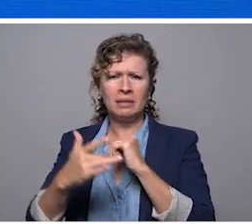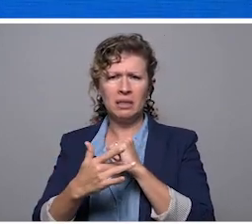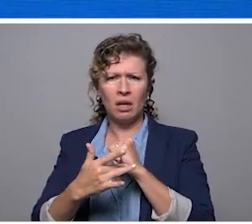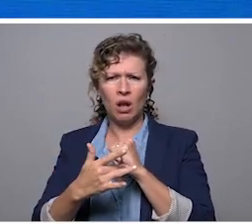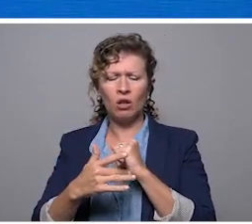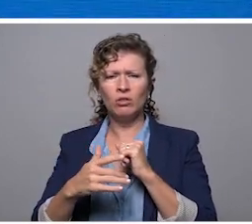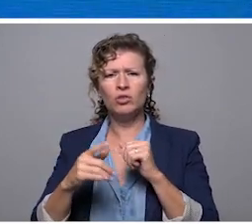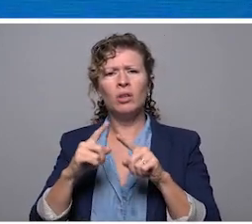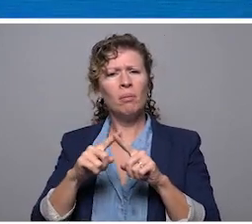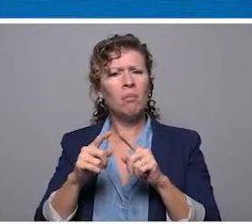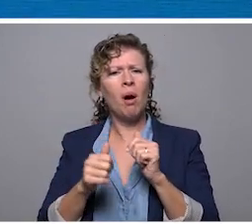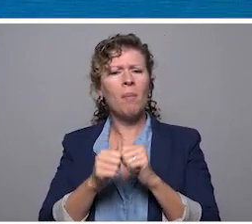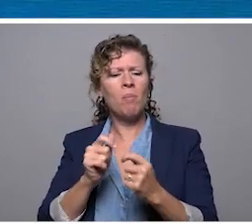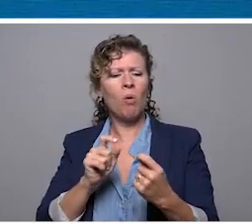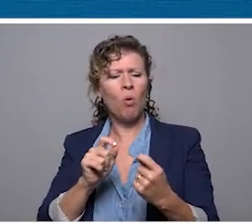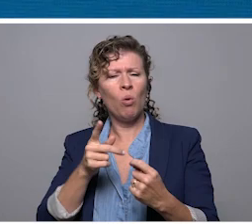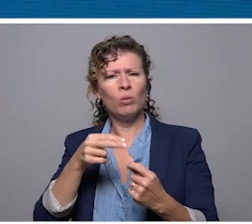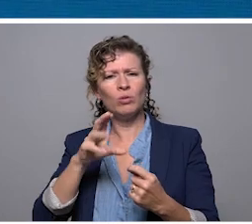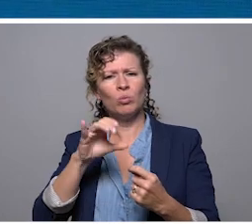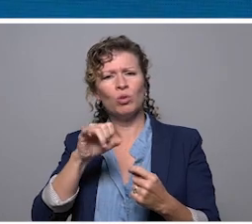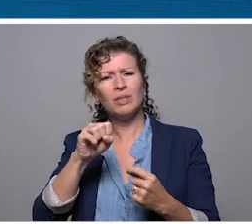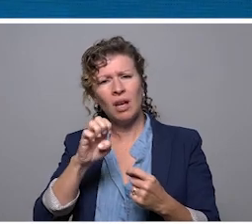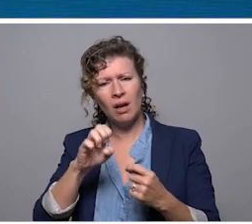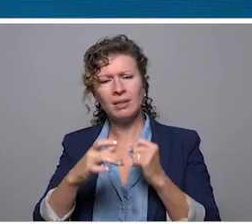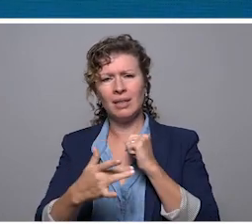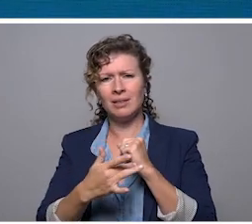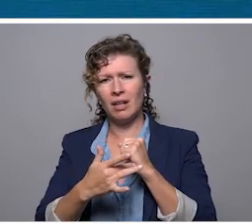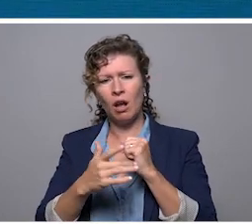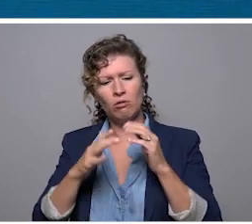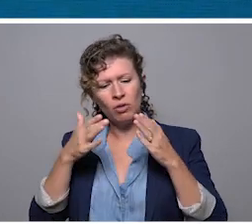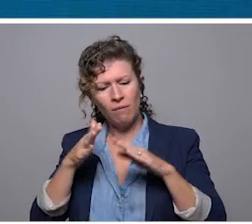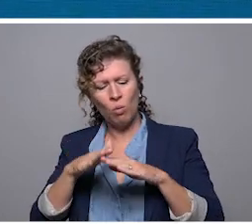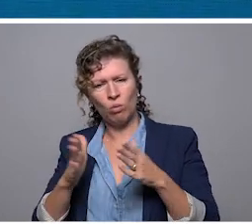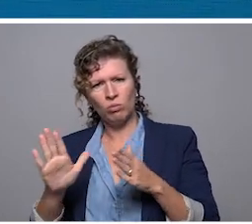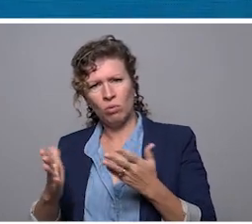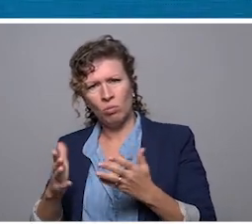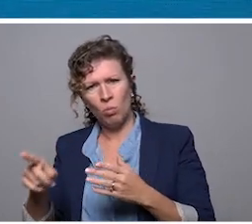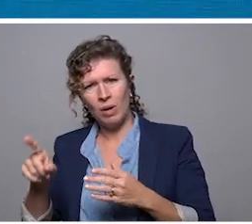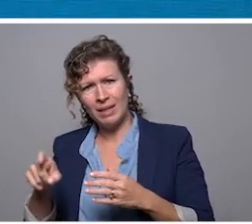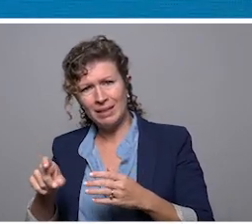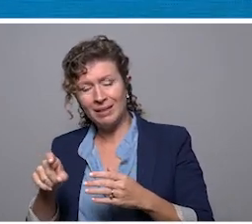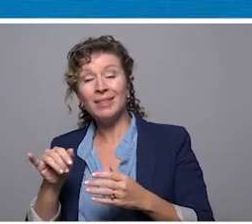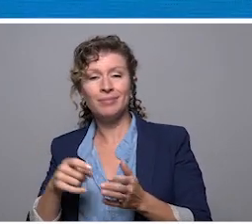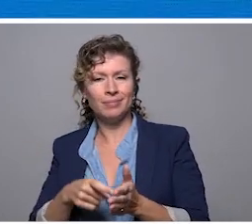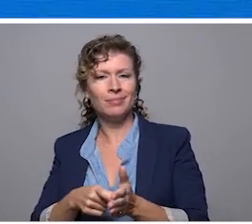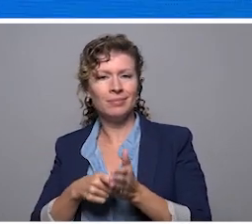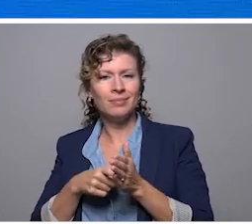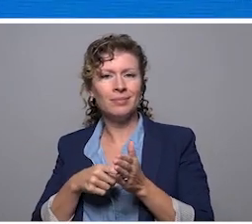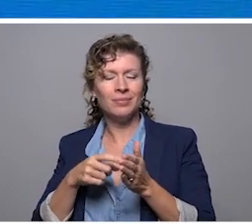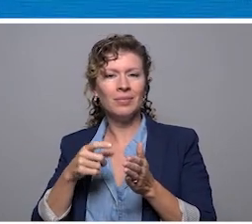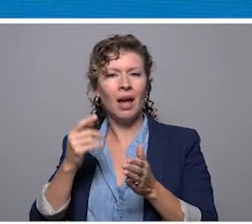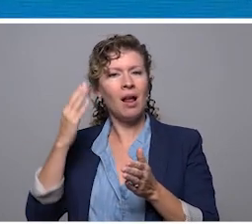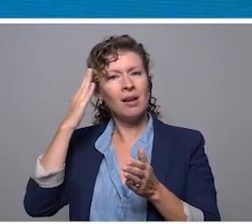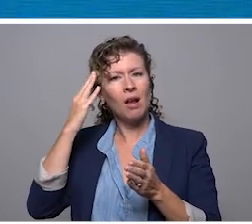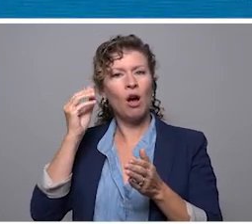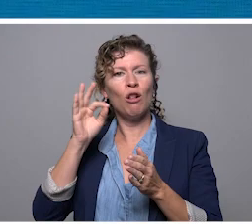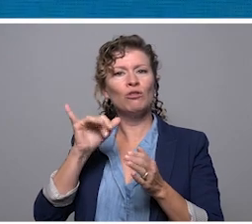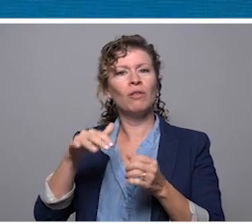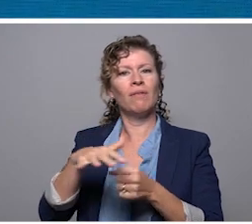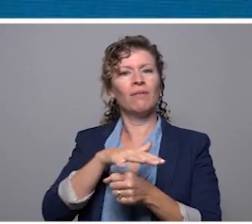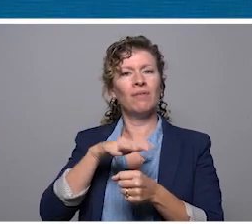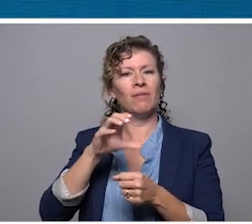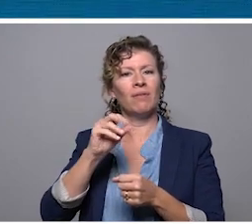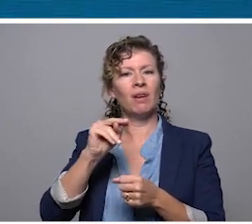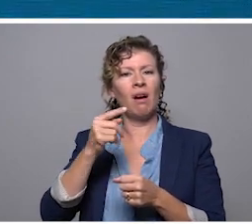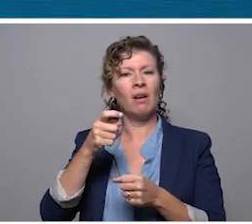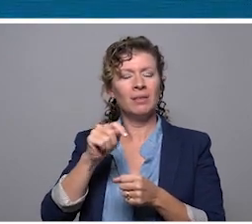precisa enfocada a las necesidades exige el conocer el contexto y acercarse a ese contexto por eso es